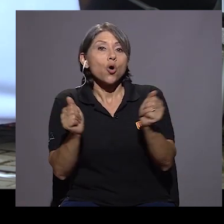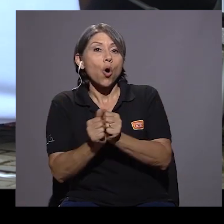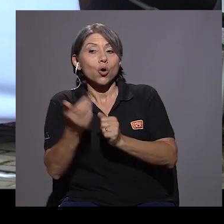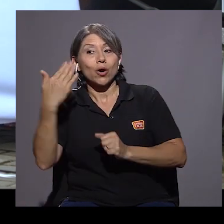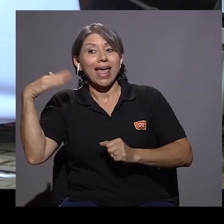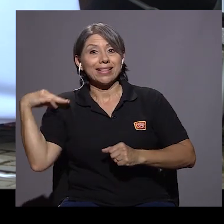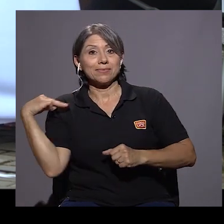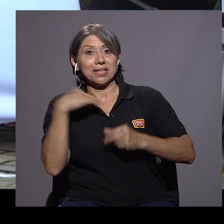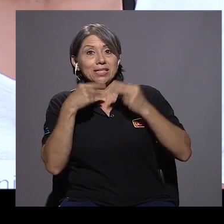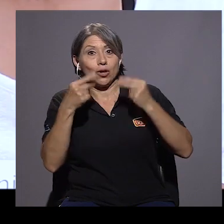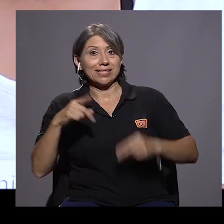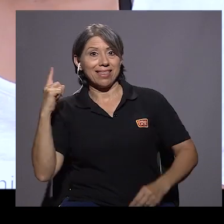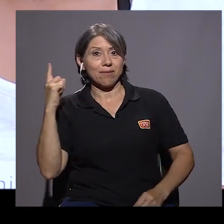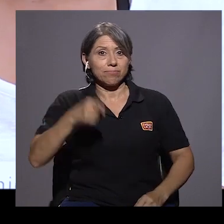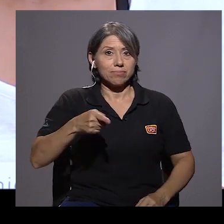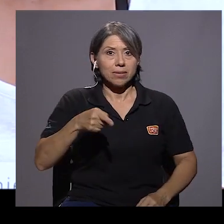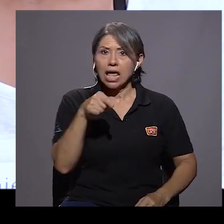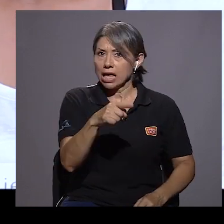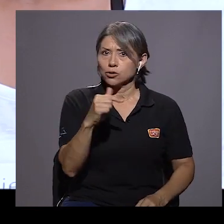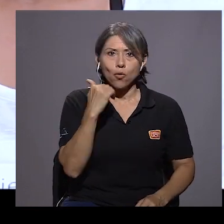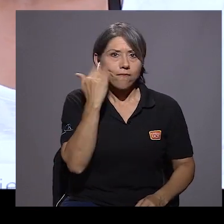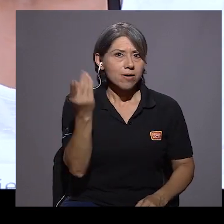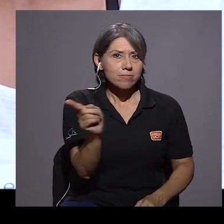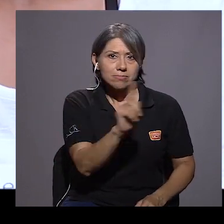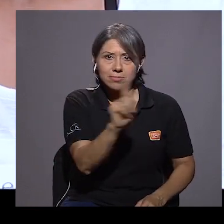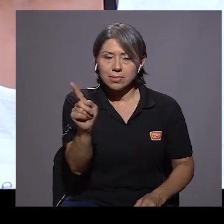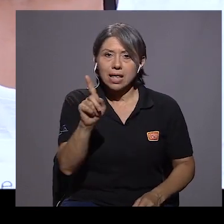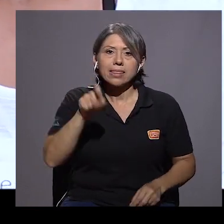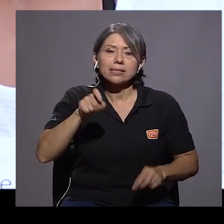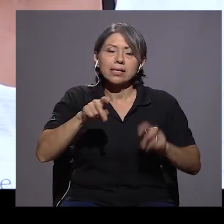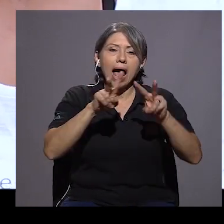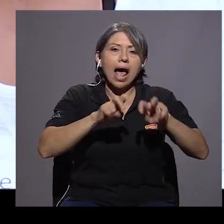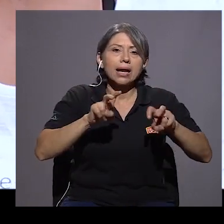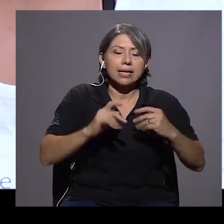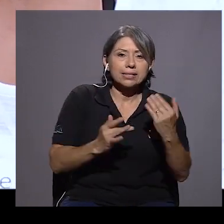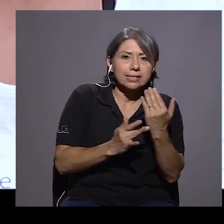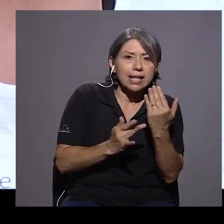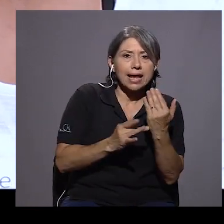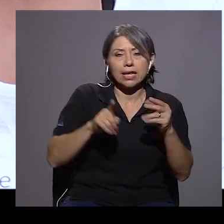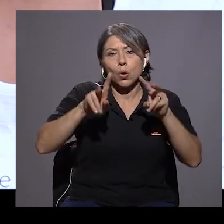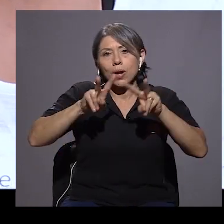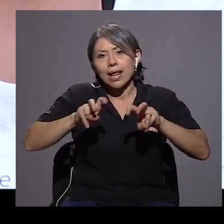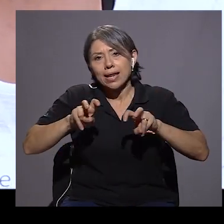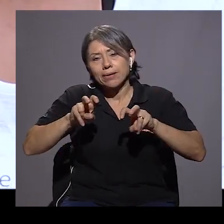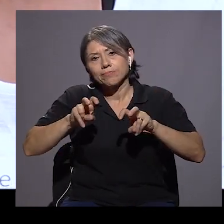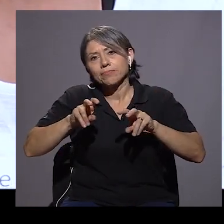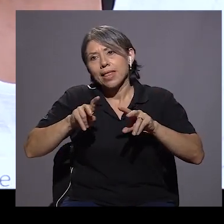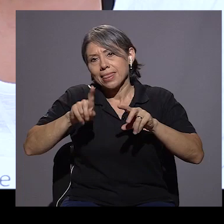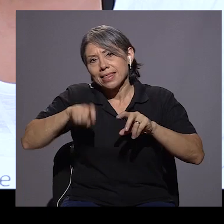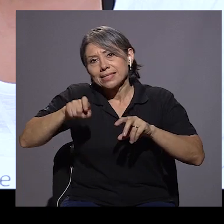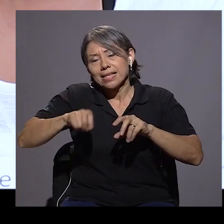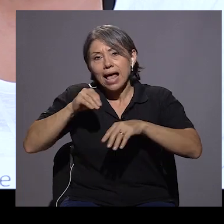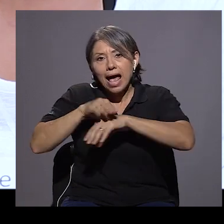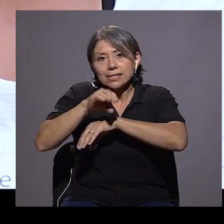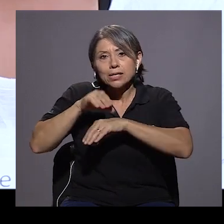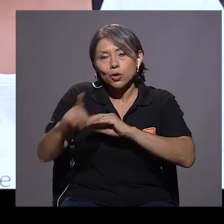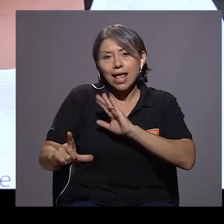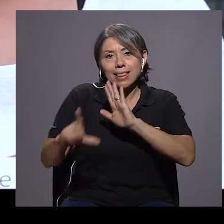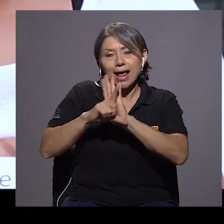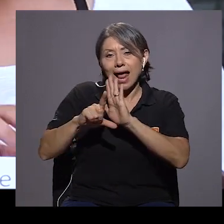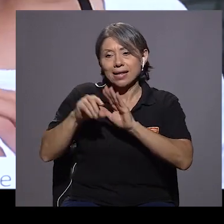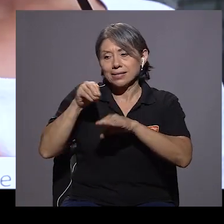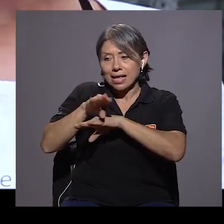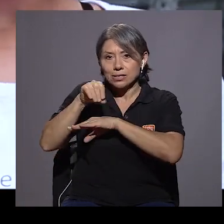con lo impuesto por Hacienda. Esto no es sencillo, requiere de análisis técnico, requiere de asesorías